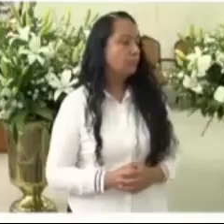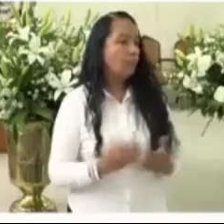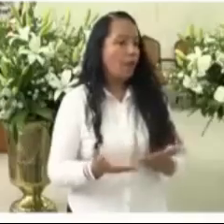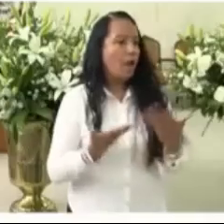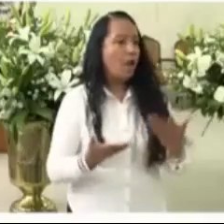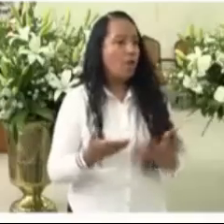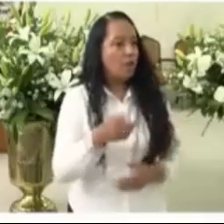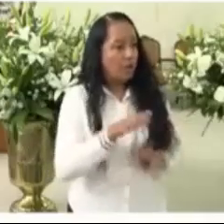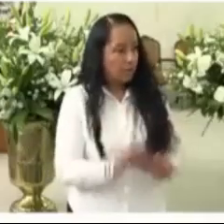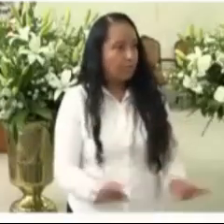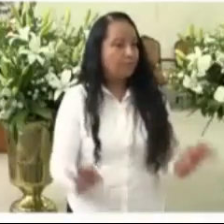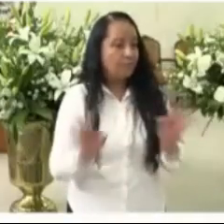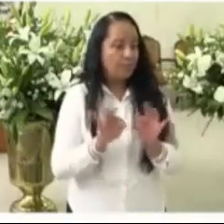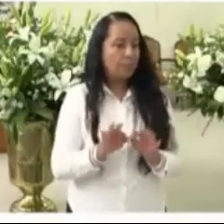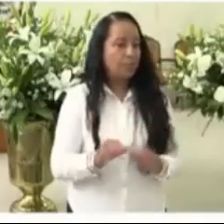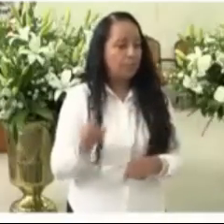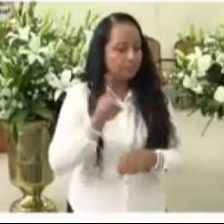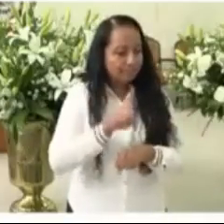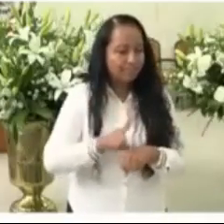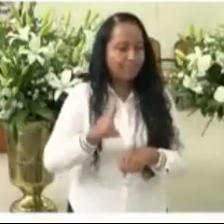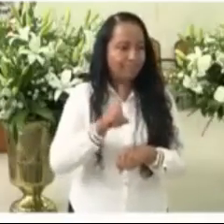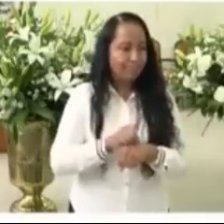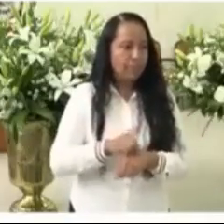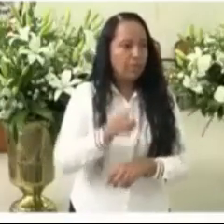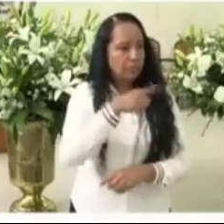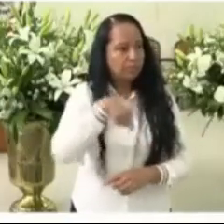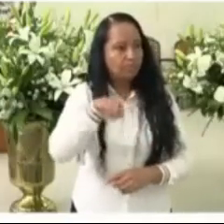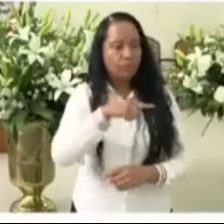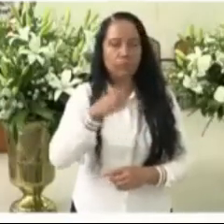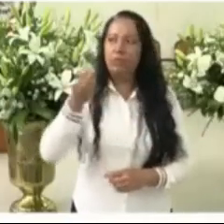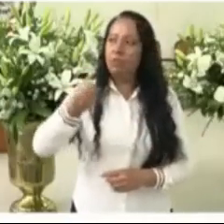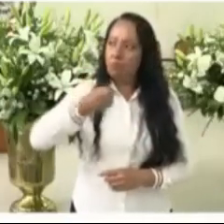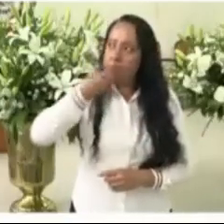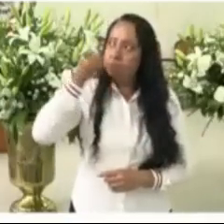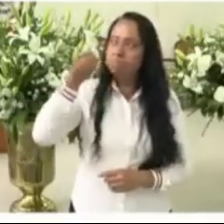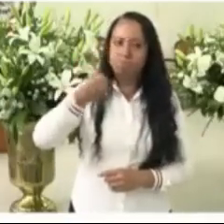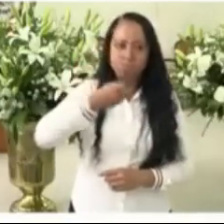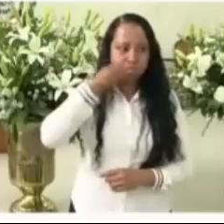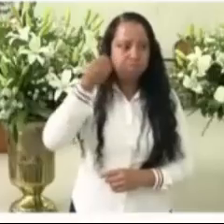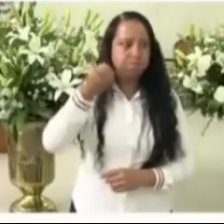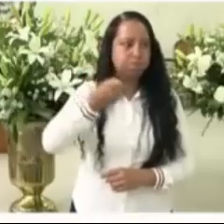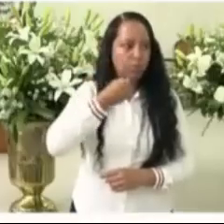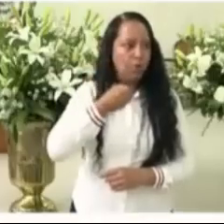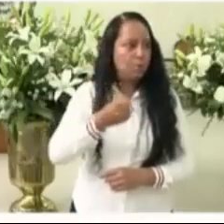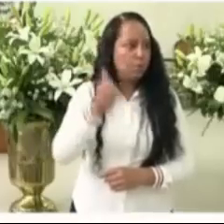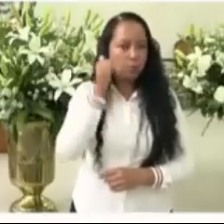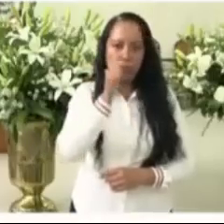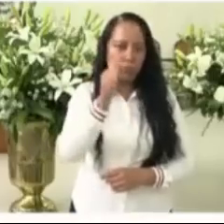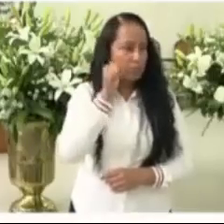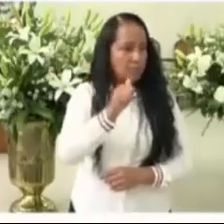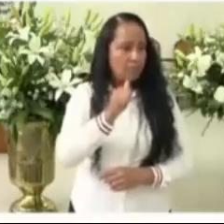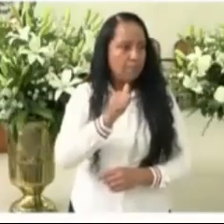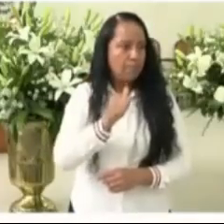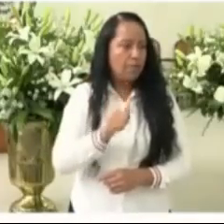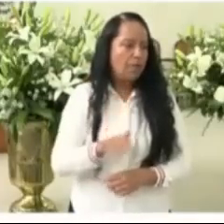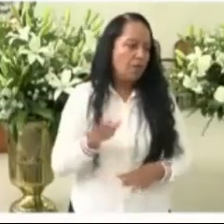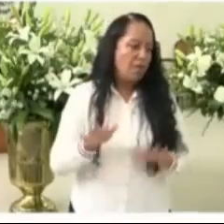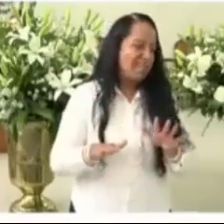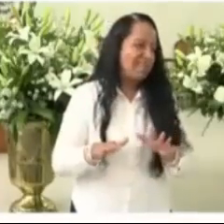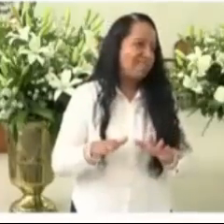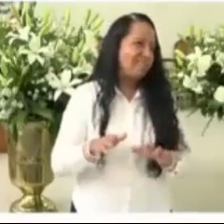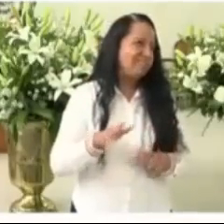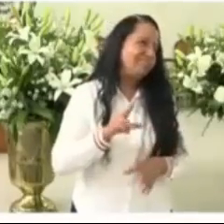oración, para que usted y yo y todos como iglesia clamemos en esta mañana por las necesidades